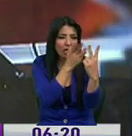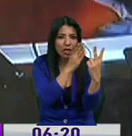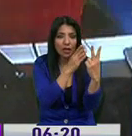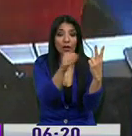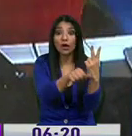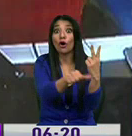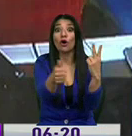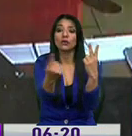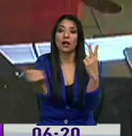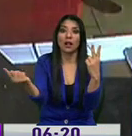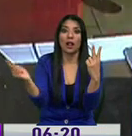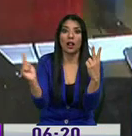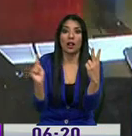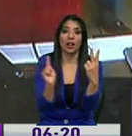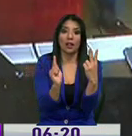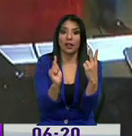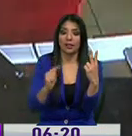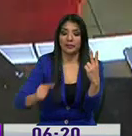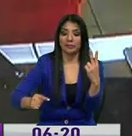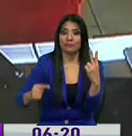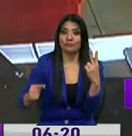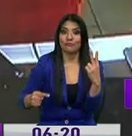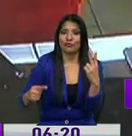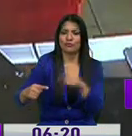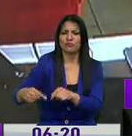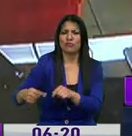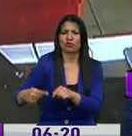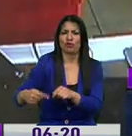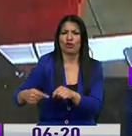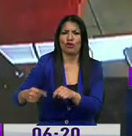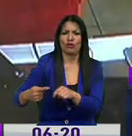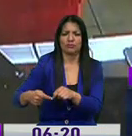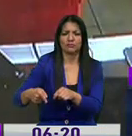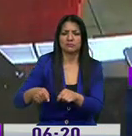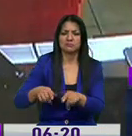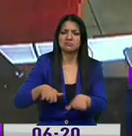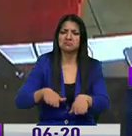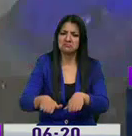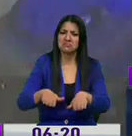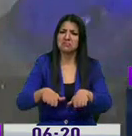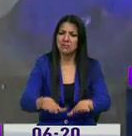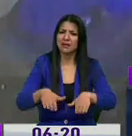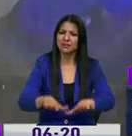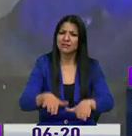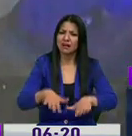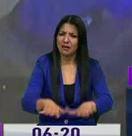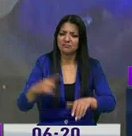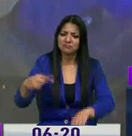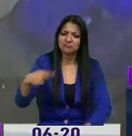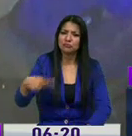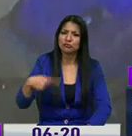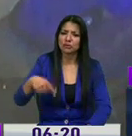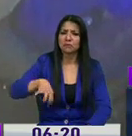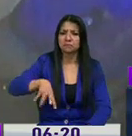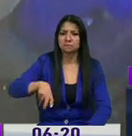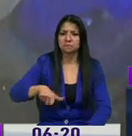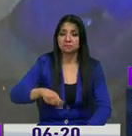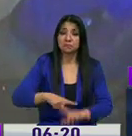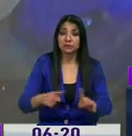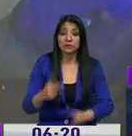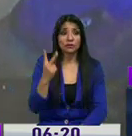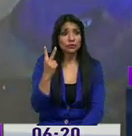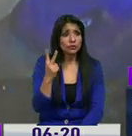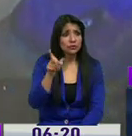y se llevó pues no él es un motor relativamente de máquina industrial el hecho es de que son ya dos personas